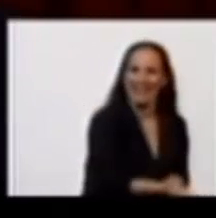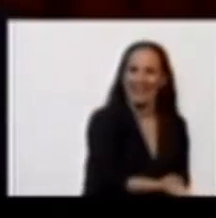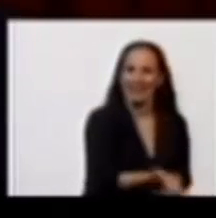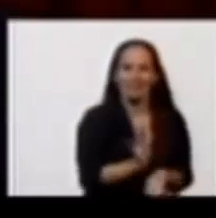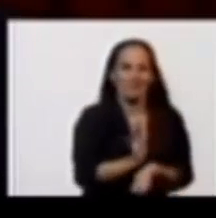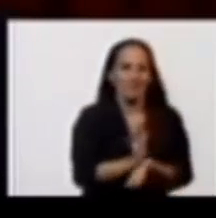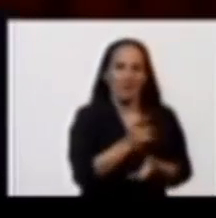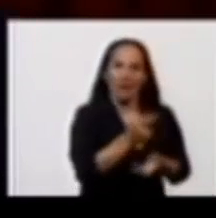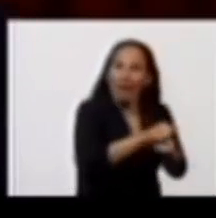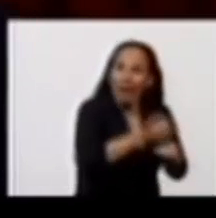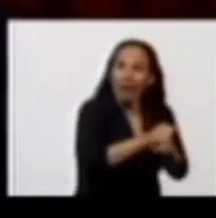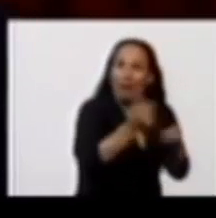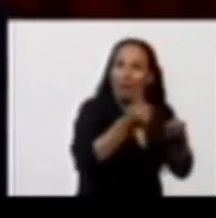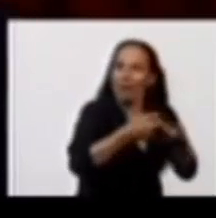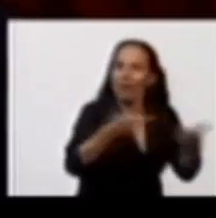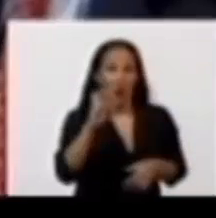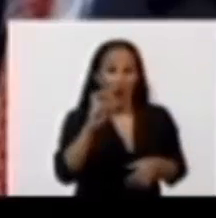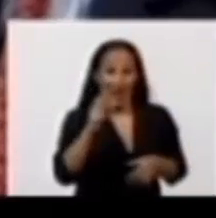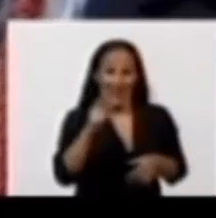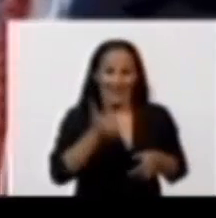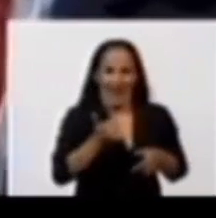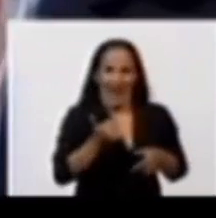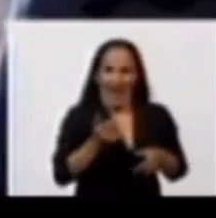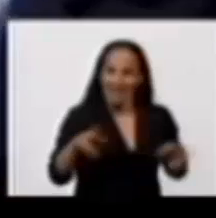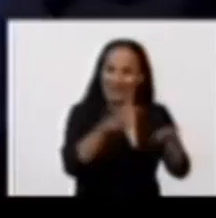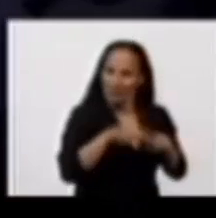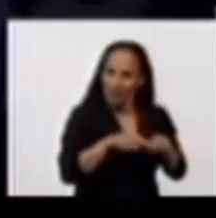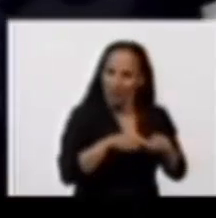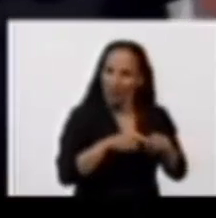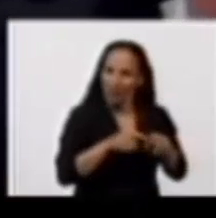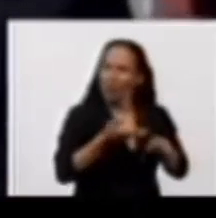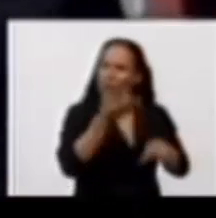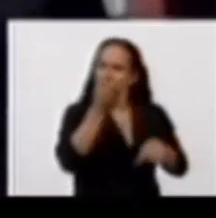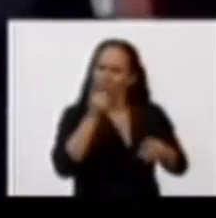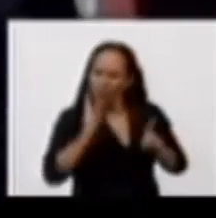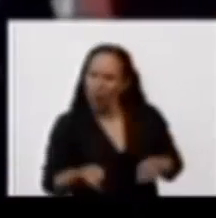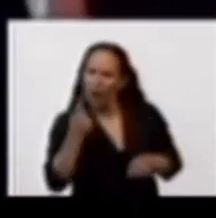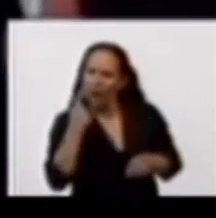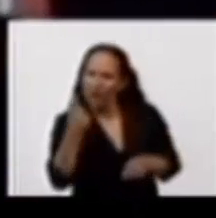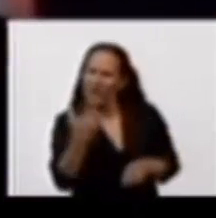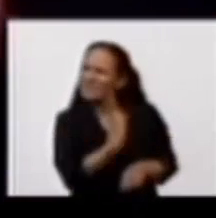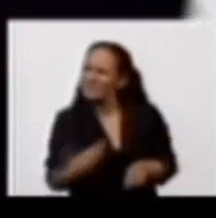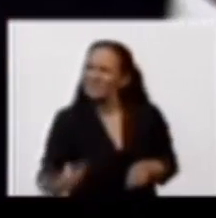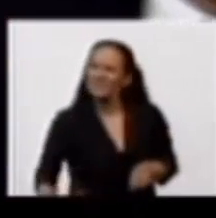irresponsable y generó inflación. Encontramos un Estado cuyo déficit es uno